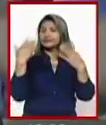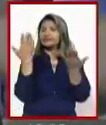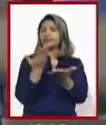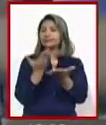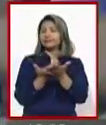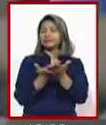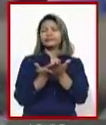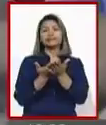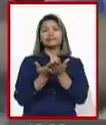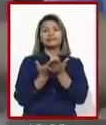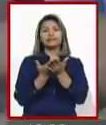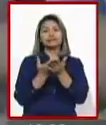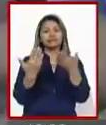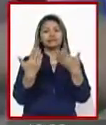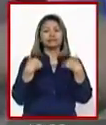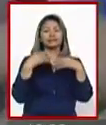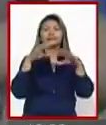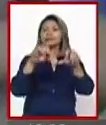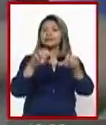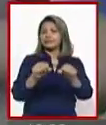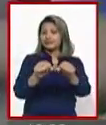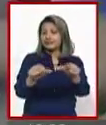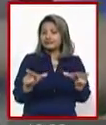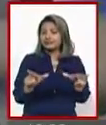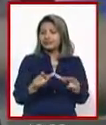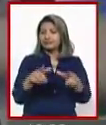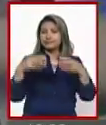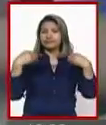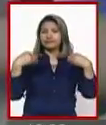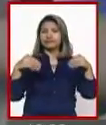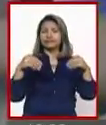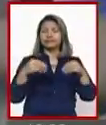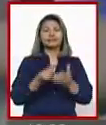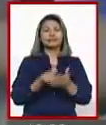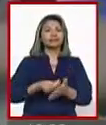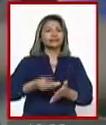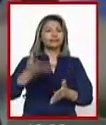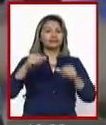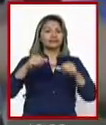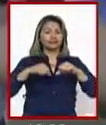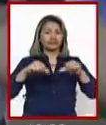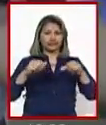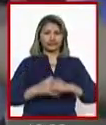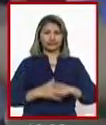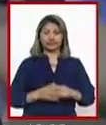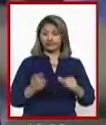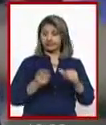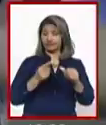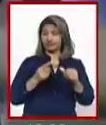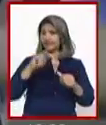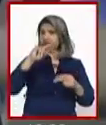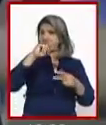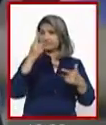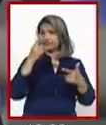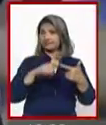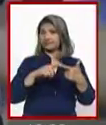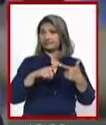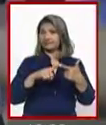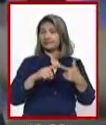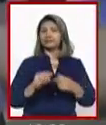a ocupar un espacio en el mercado mayorista, el mercado de abasto mayorista. Lo primero. Lo segundo,